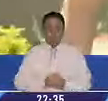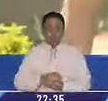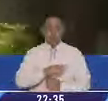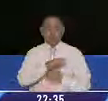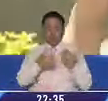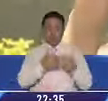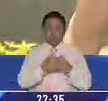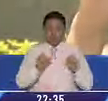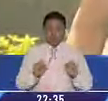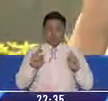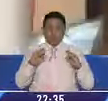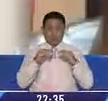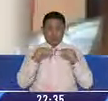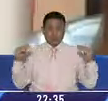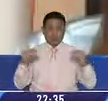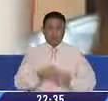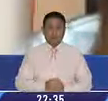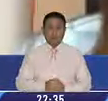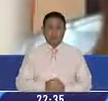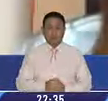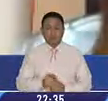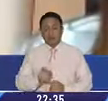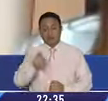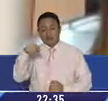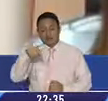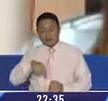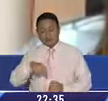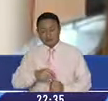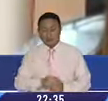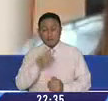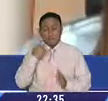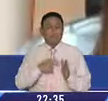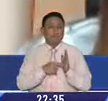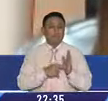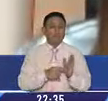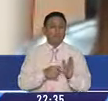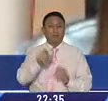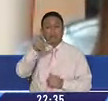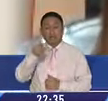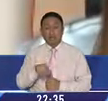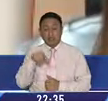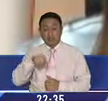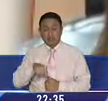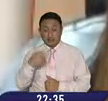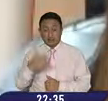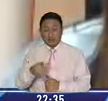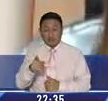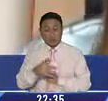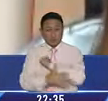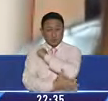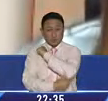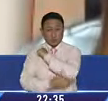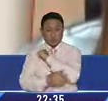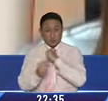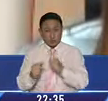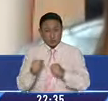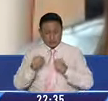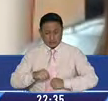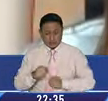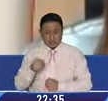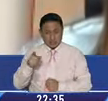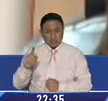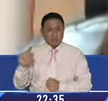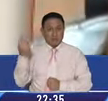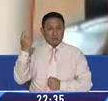de oportunidades. Se debe hacer una priorización, por ejemplo, para personas en situación de extrema pobreza, en situación de